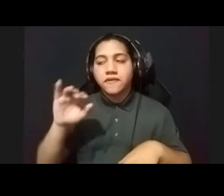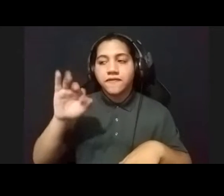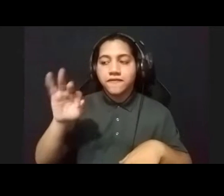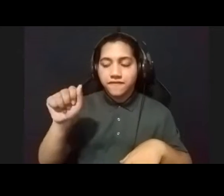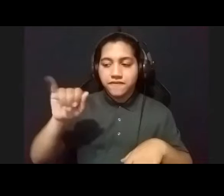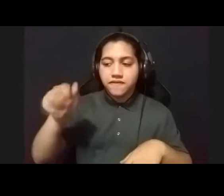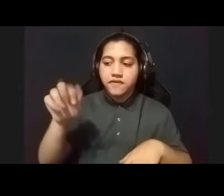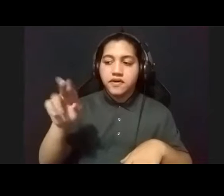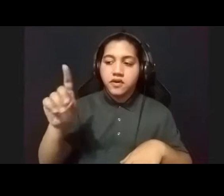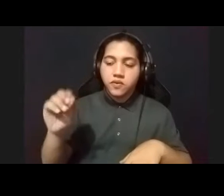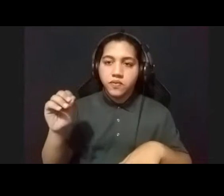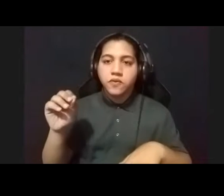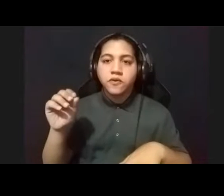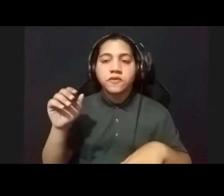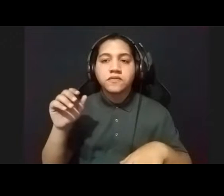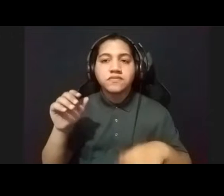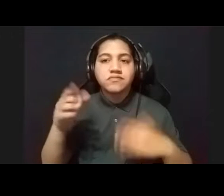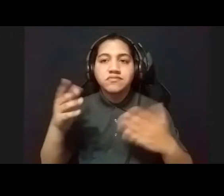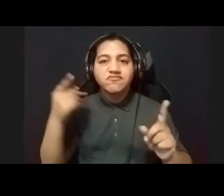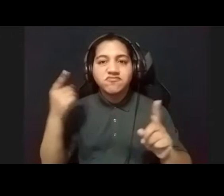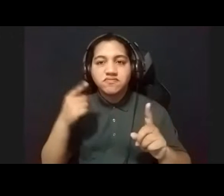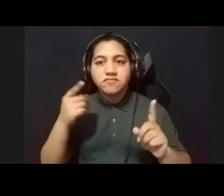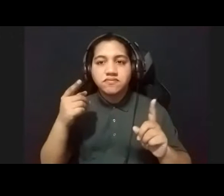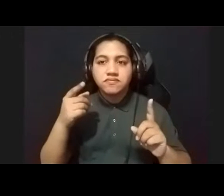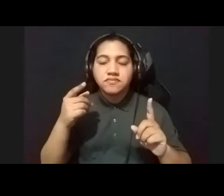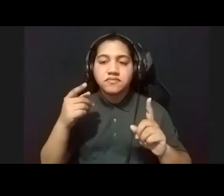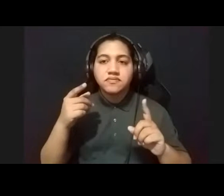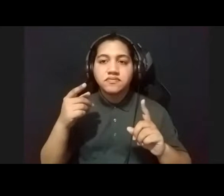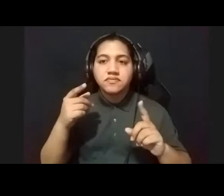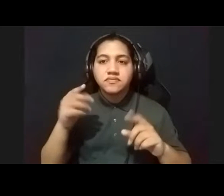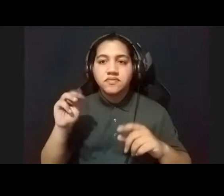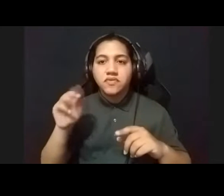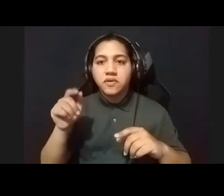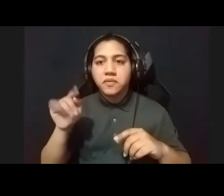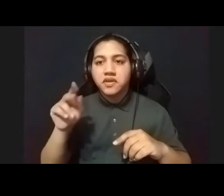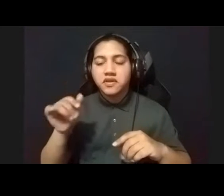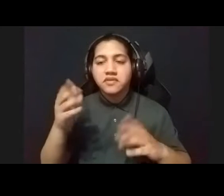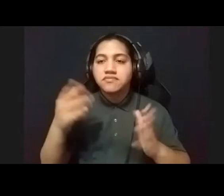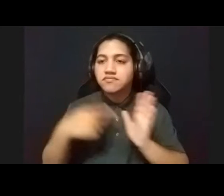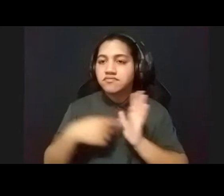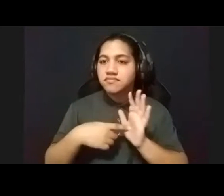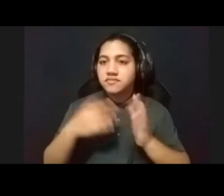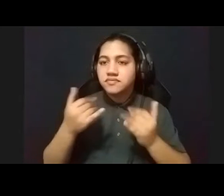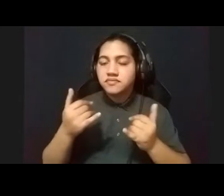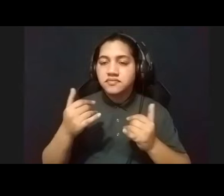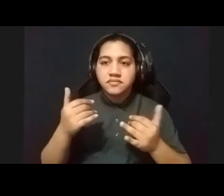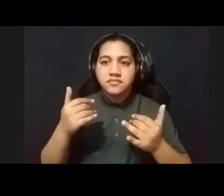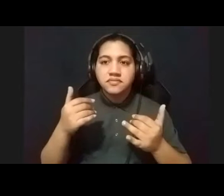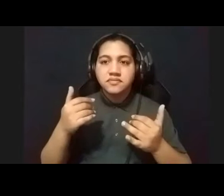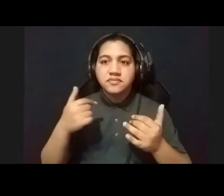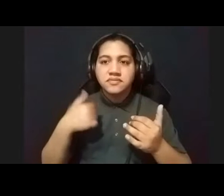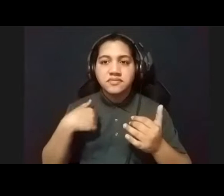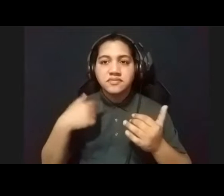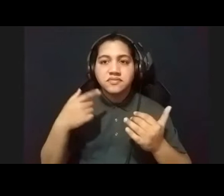o sea, ¿cuál sería el propósito, verdad, de hacer una Martina como la que yo les voy a enseñar? Porque a mí esta versión